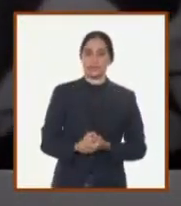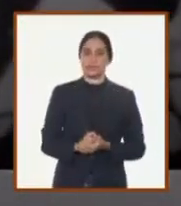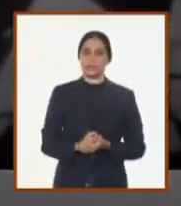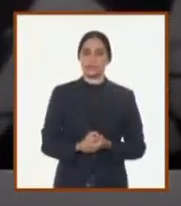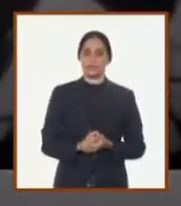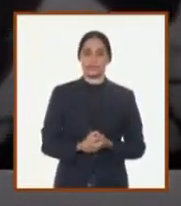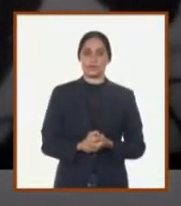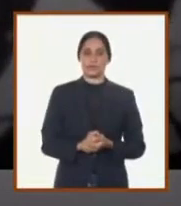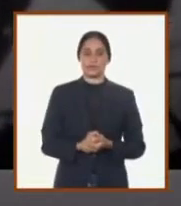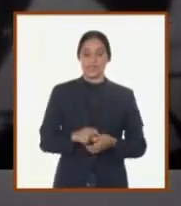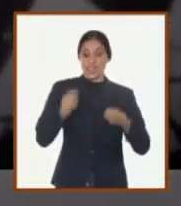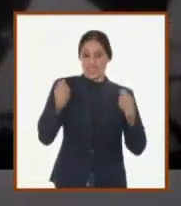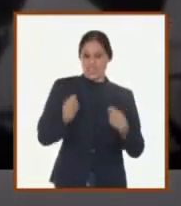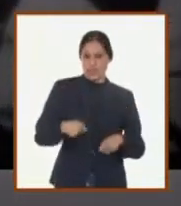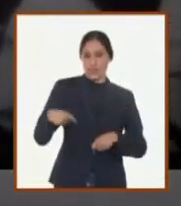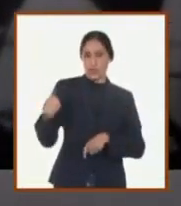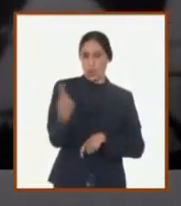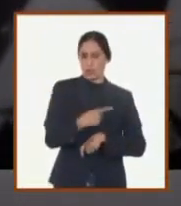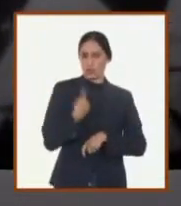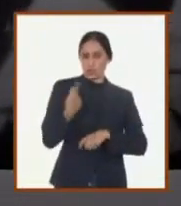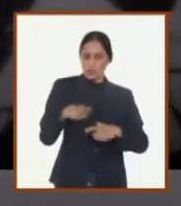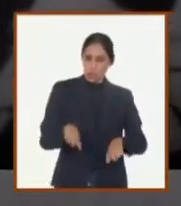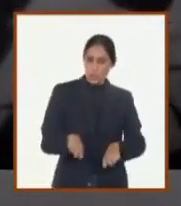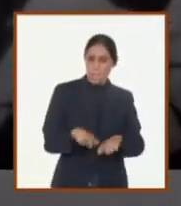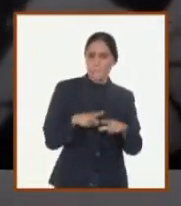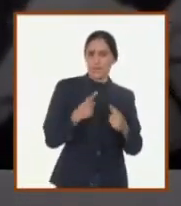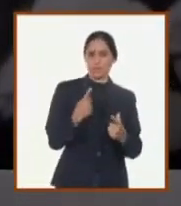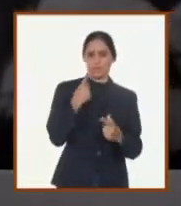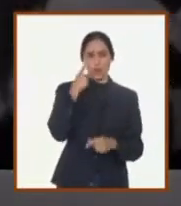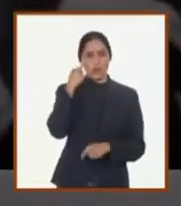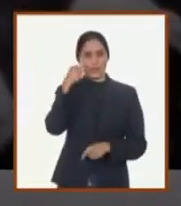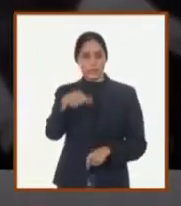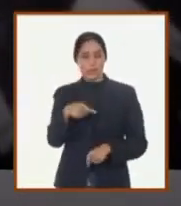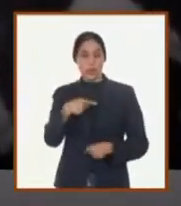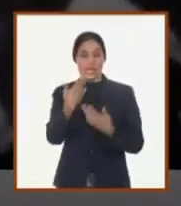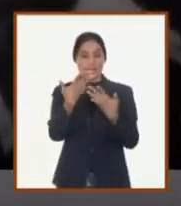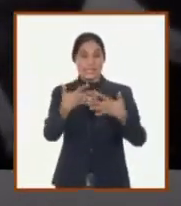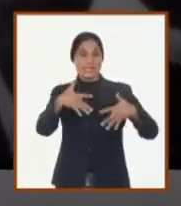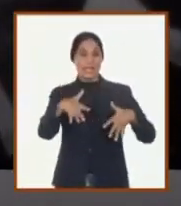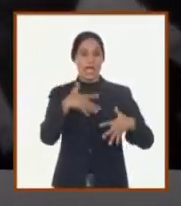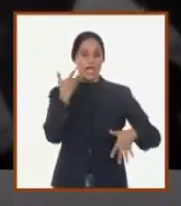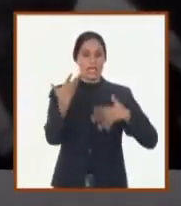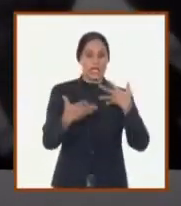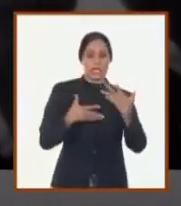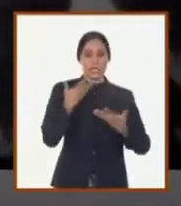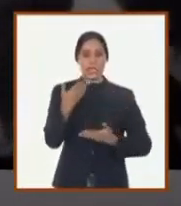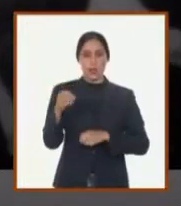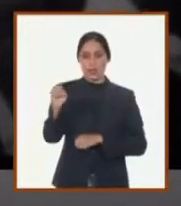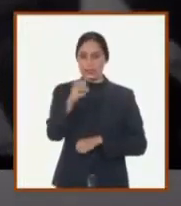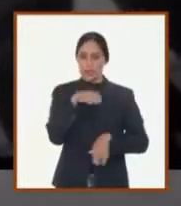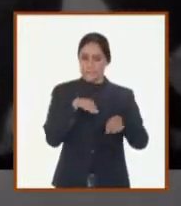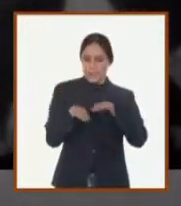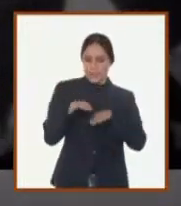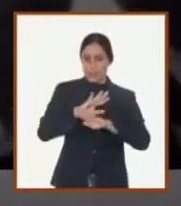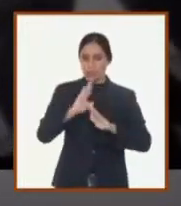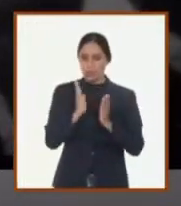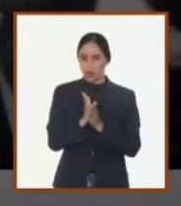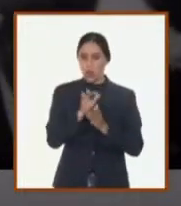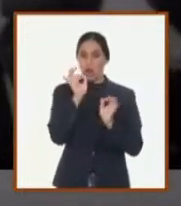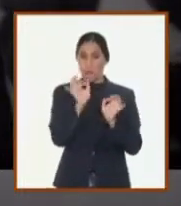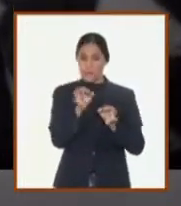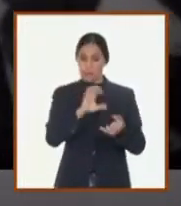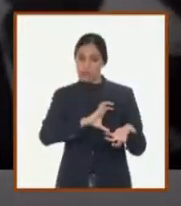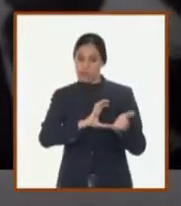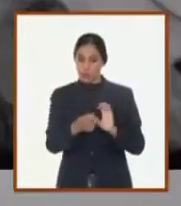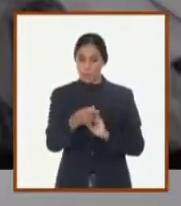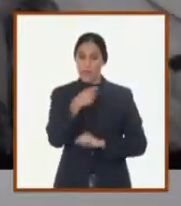era deber de nosotros sus compañeros organizar esta conmemoración en la misma forma que Celia habría querido con seguridad